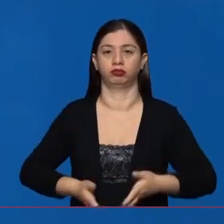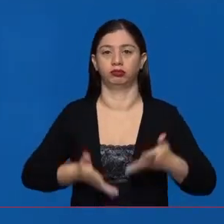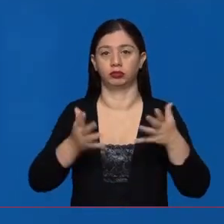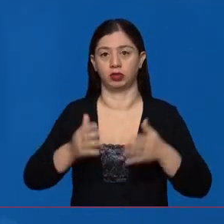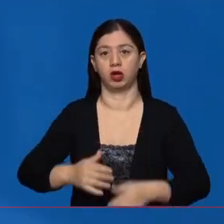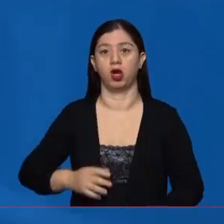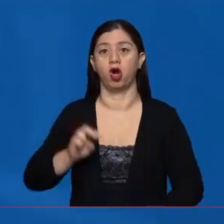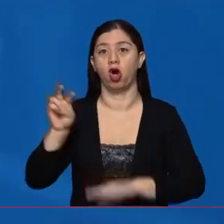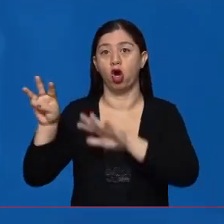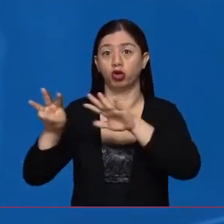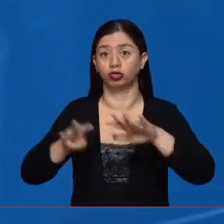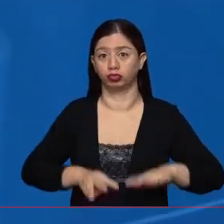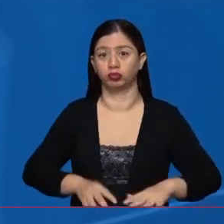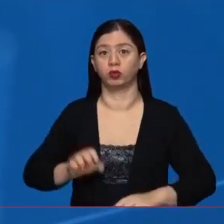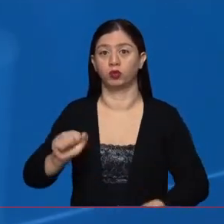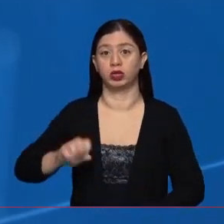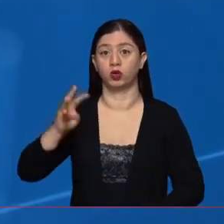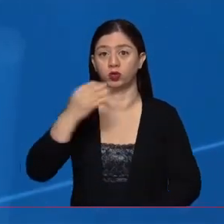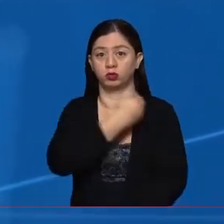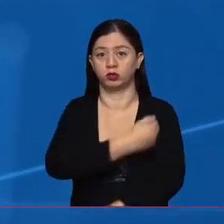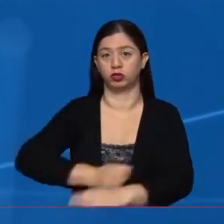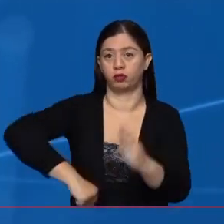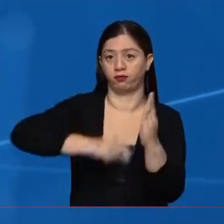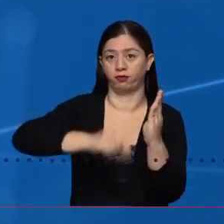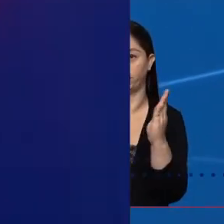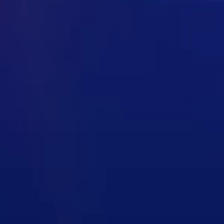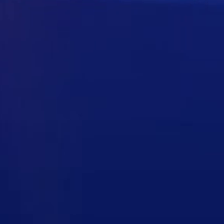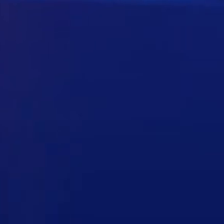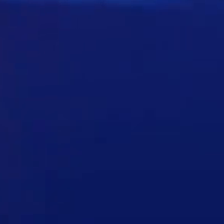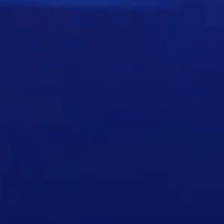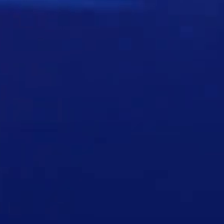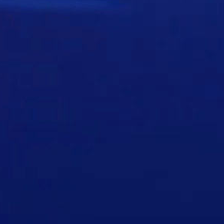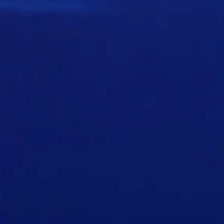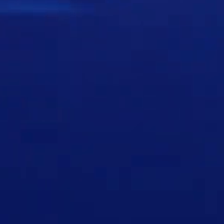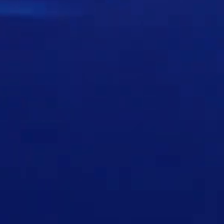recolectar en 8 meses 4 millones de firmas.